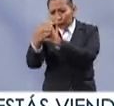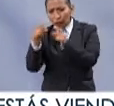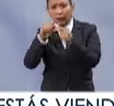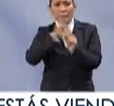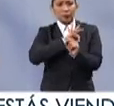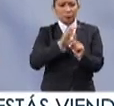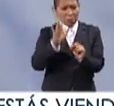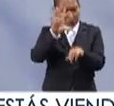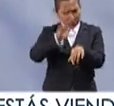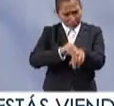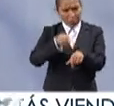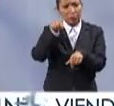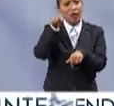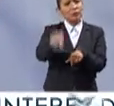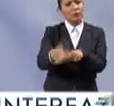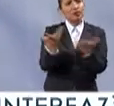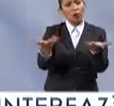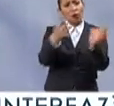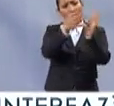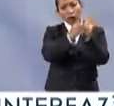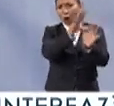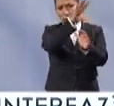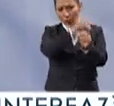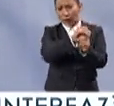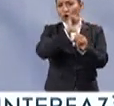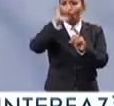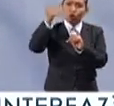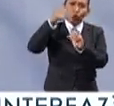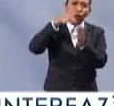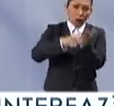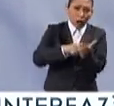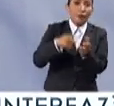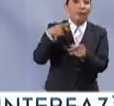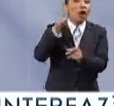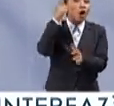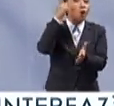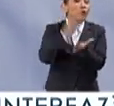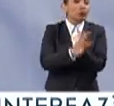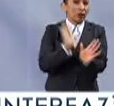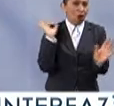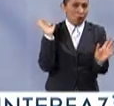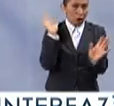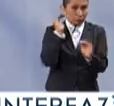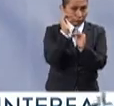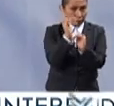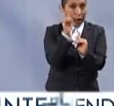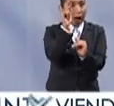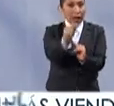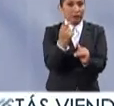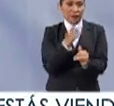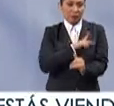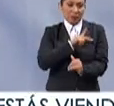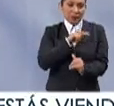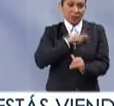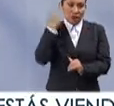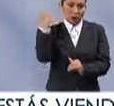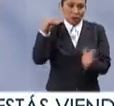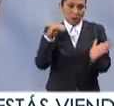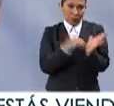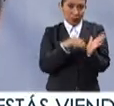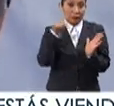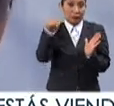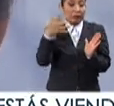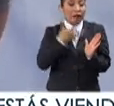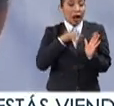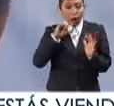puedes reproducirla por completo en algún otro lado la única reserva que yo tengo es la atribución o sea por favor si